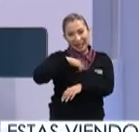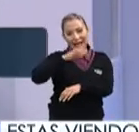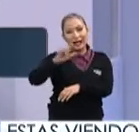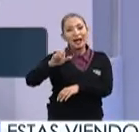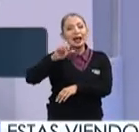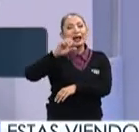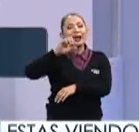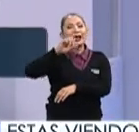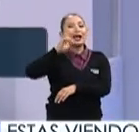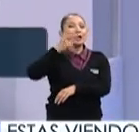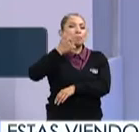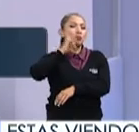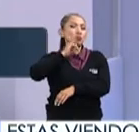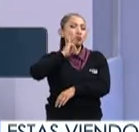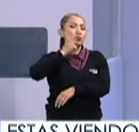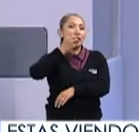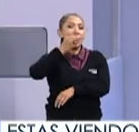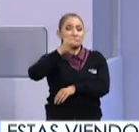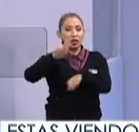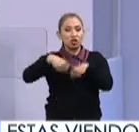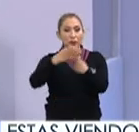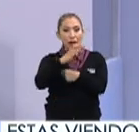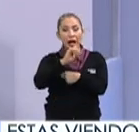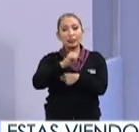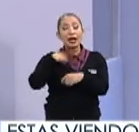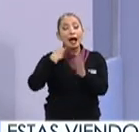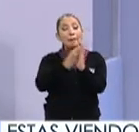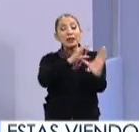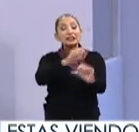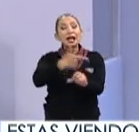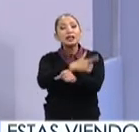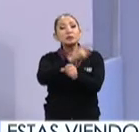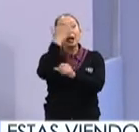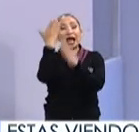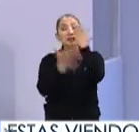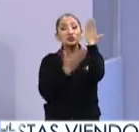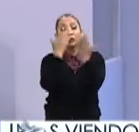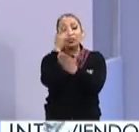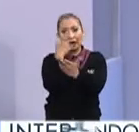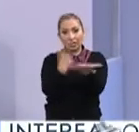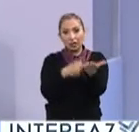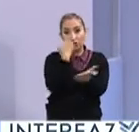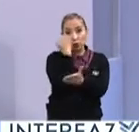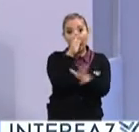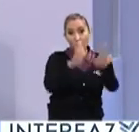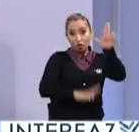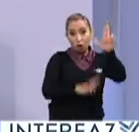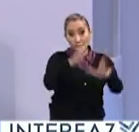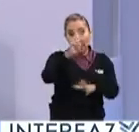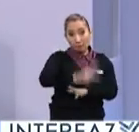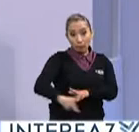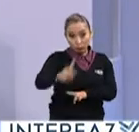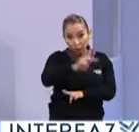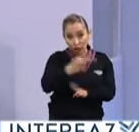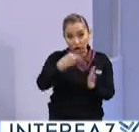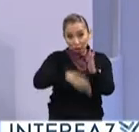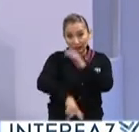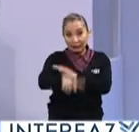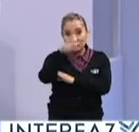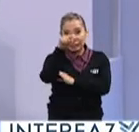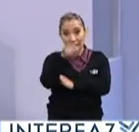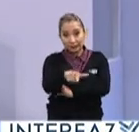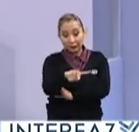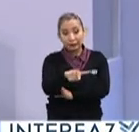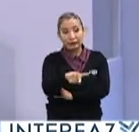Nava García. Ella pues, fue beneficiada con el programa de capacitación nacional para estudiantes de las escuelas normales públicas